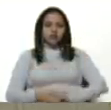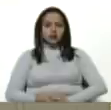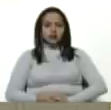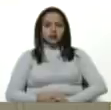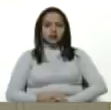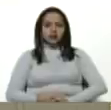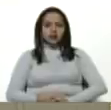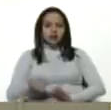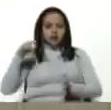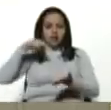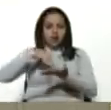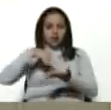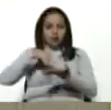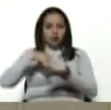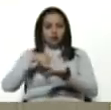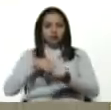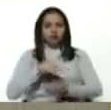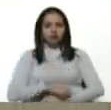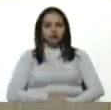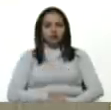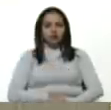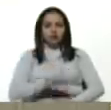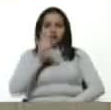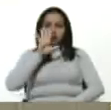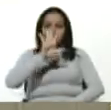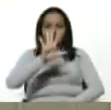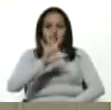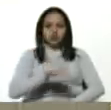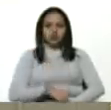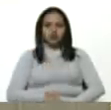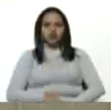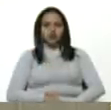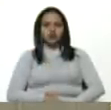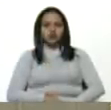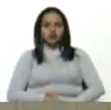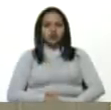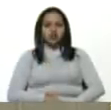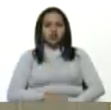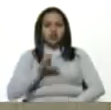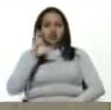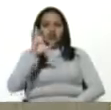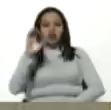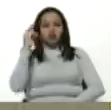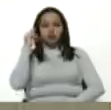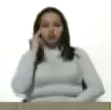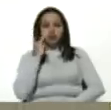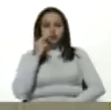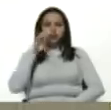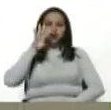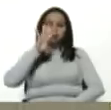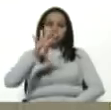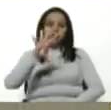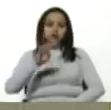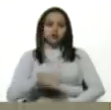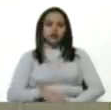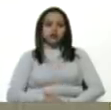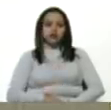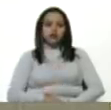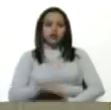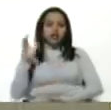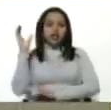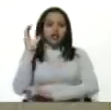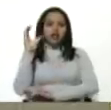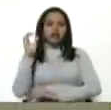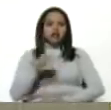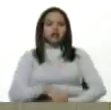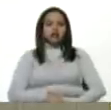estado Carabobo, 5 casos en el estado Bolívar, 4 casos en el distrito